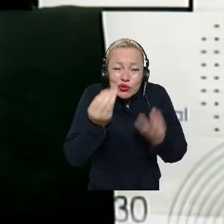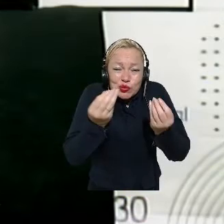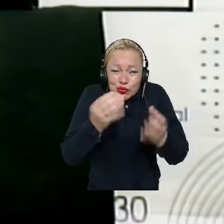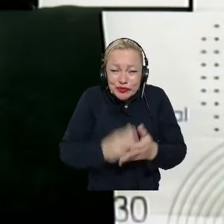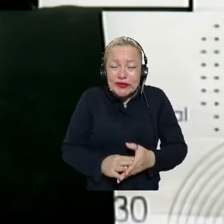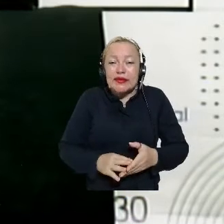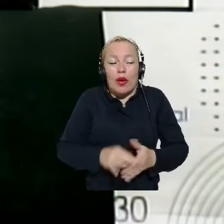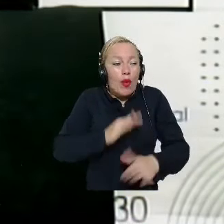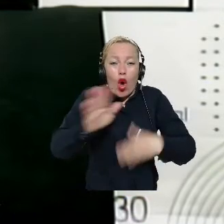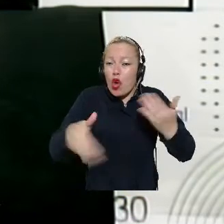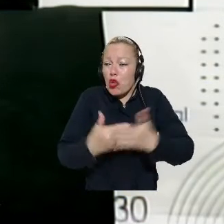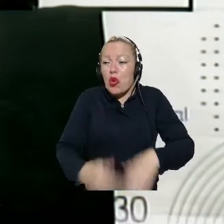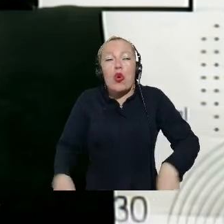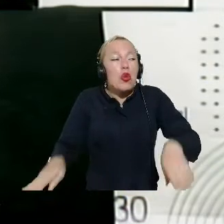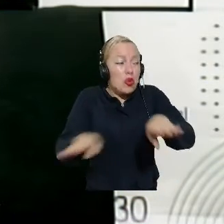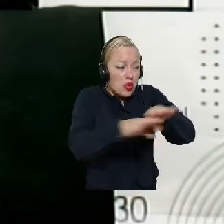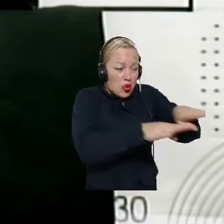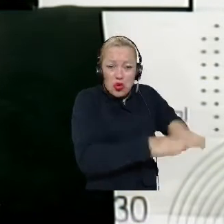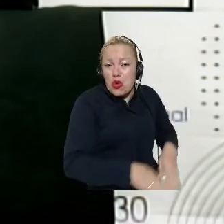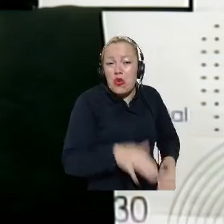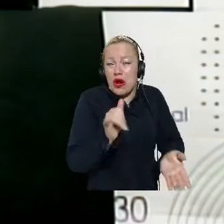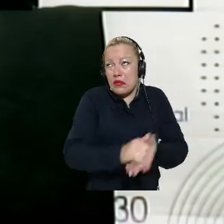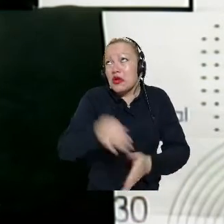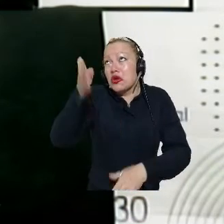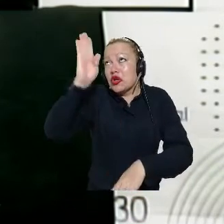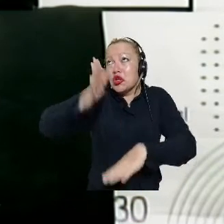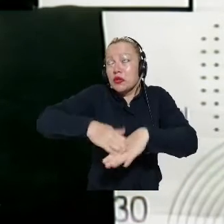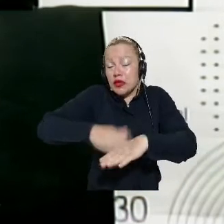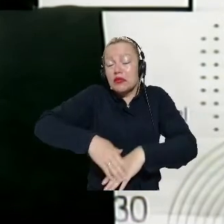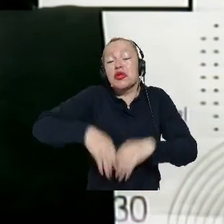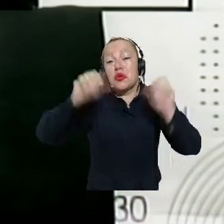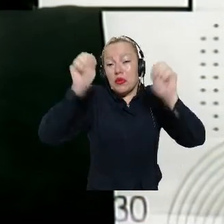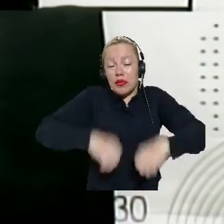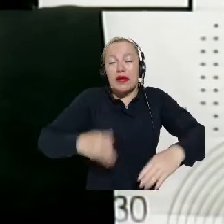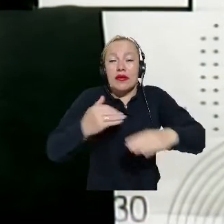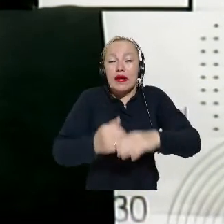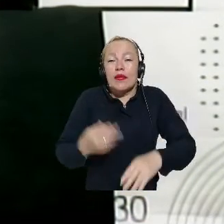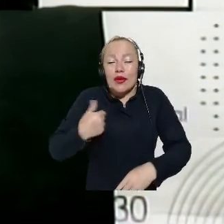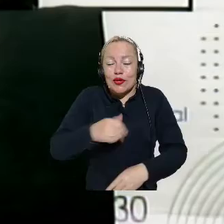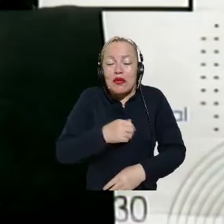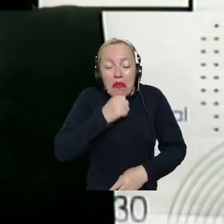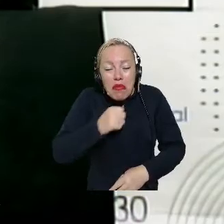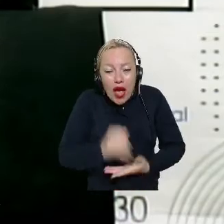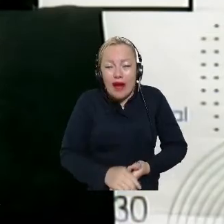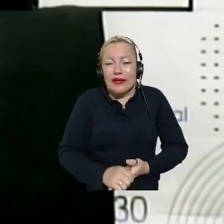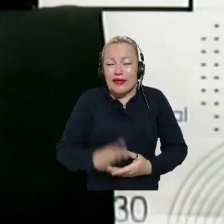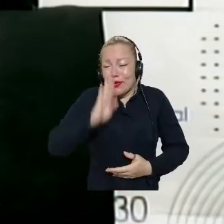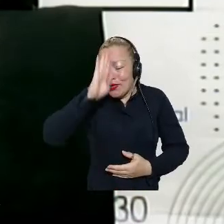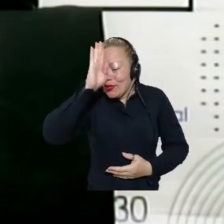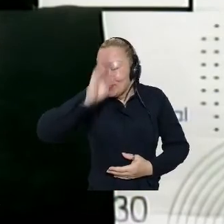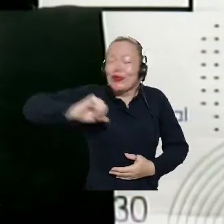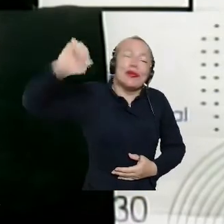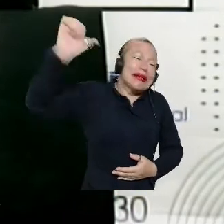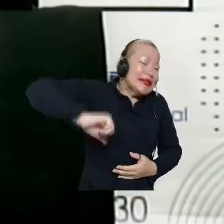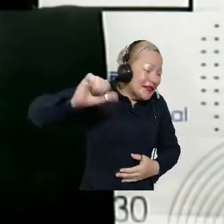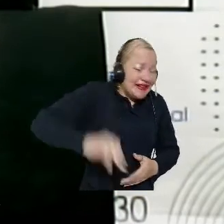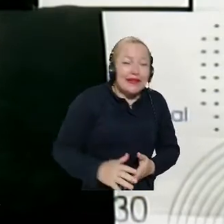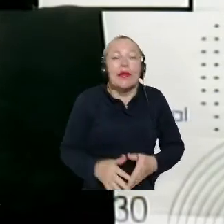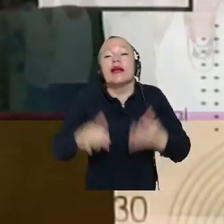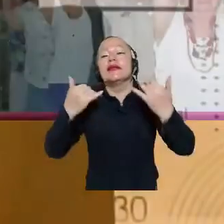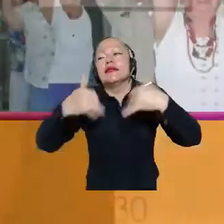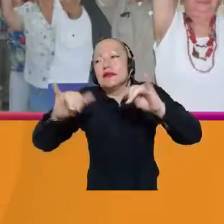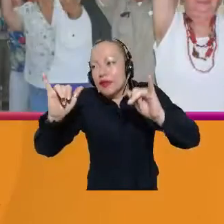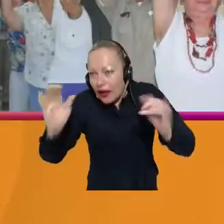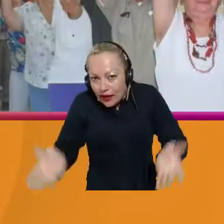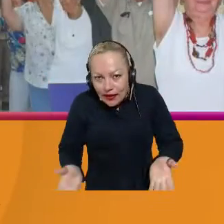para allá vamos todos, si Dios nos deja llegar hasta allá. ¿Cierto? Donde ya estemos viejitos y llenos de resabios. Si ya está uno a esta edad lleno